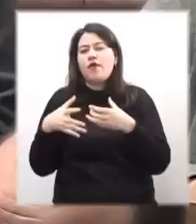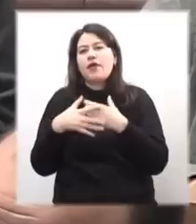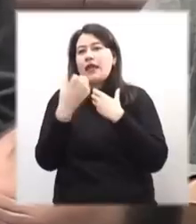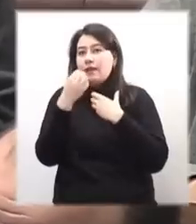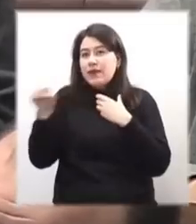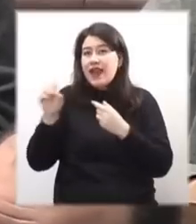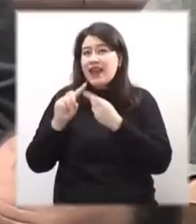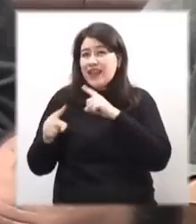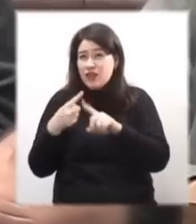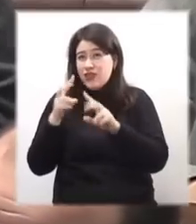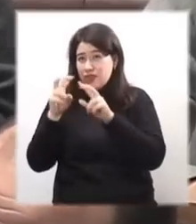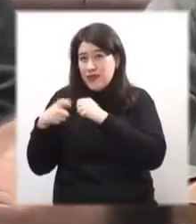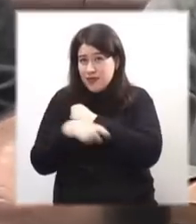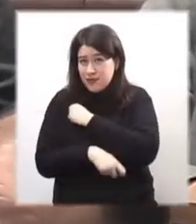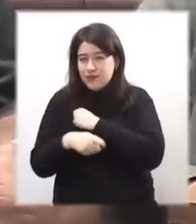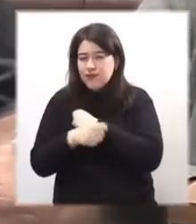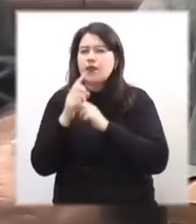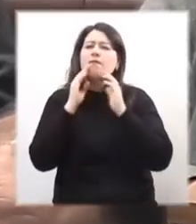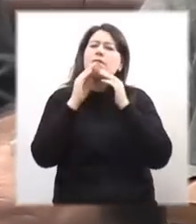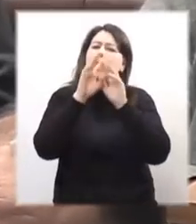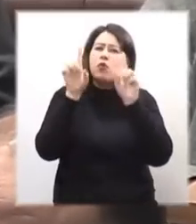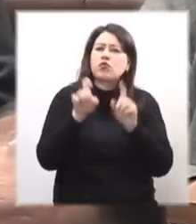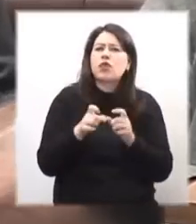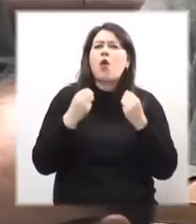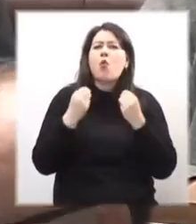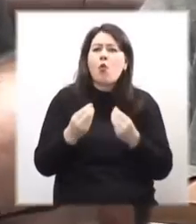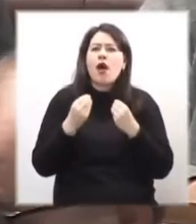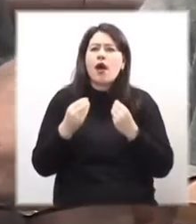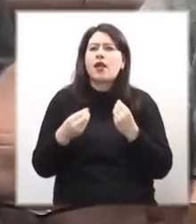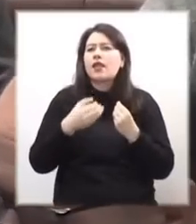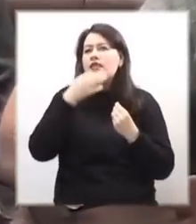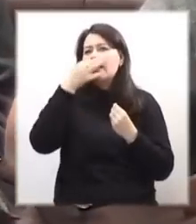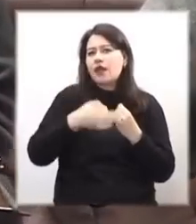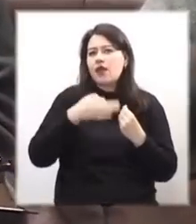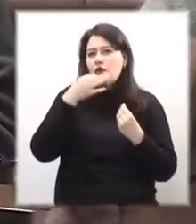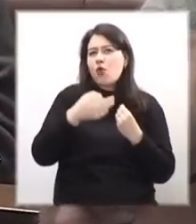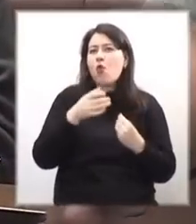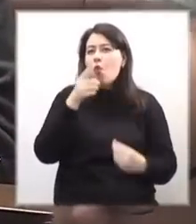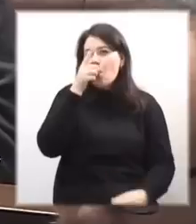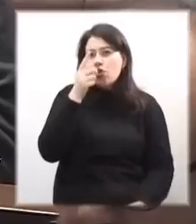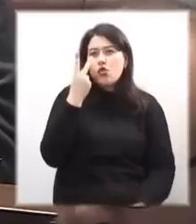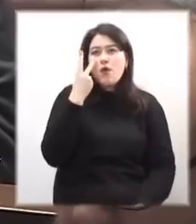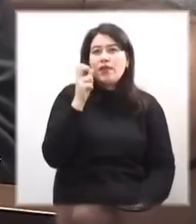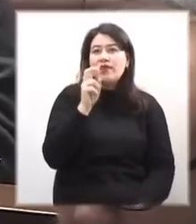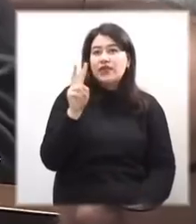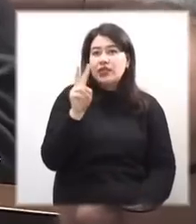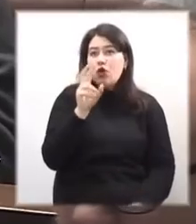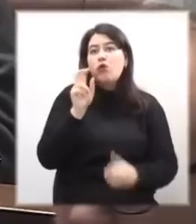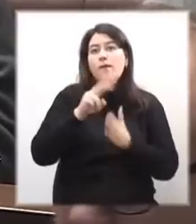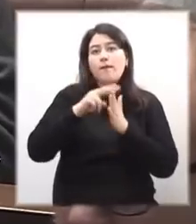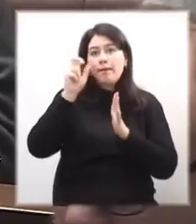narcotráfico. La pregunta es: ¿cuál es la razón por la cual se declaró en julio del 22 que el plan que